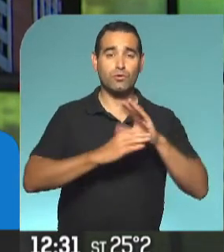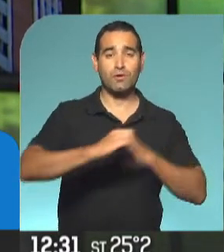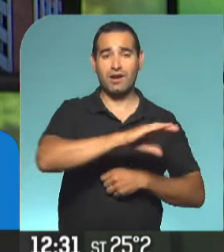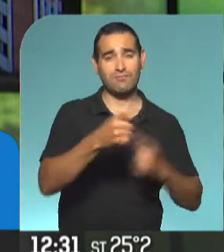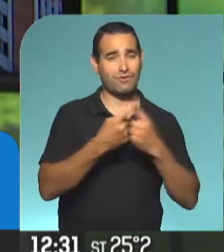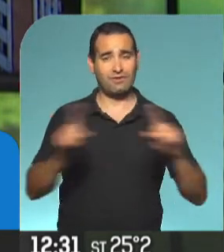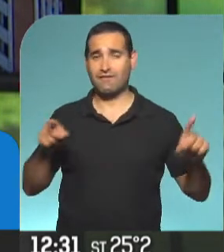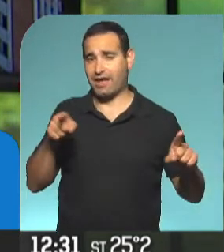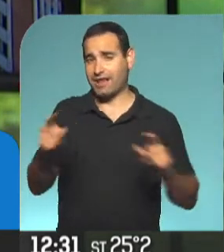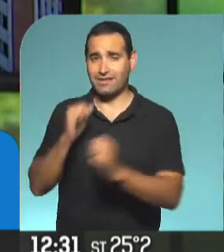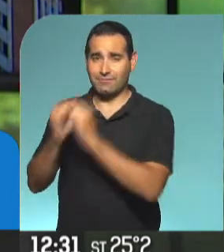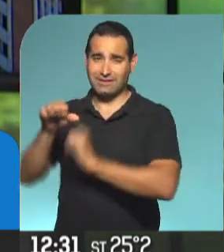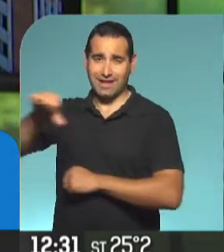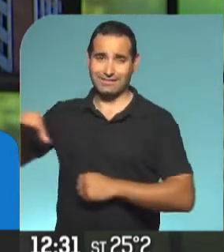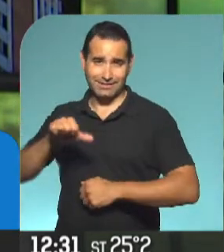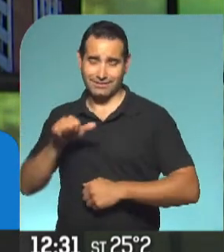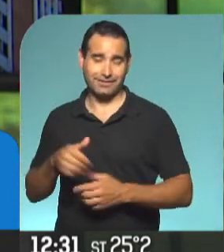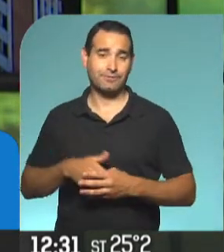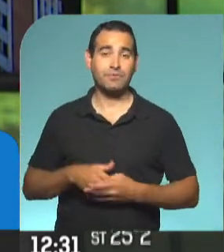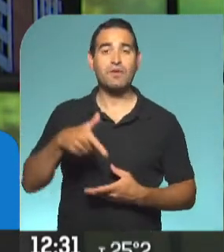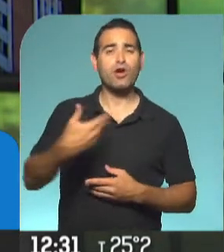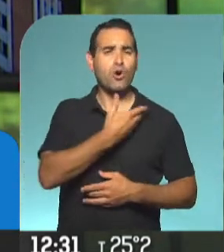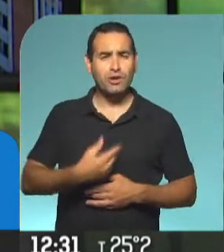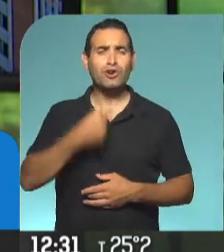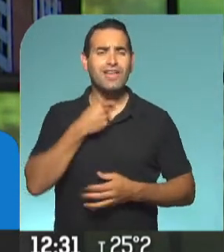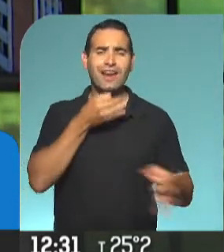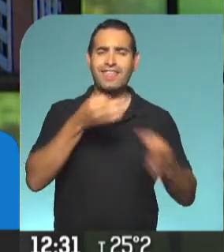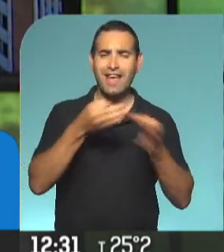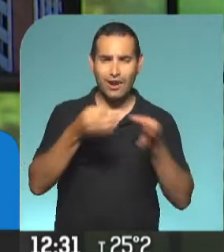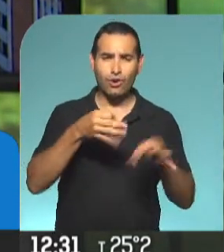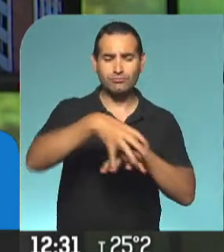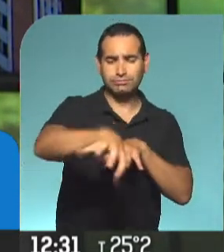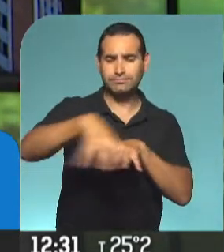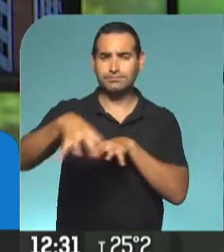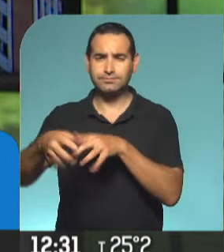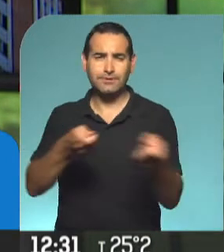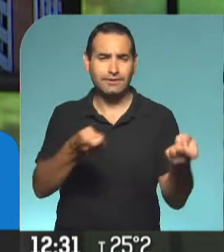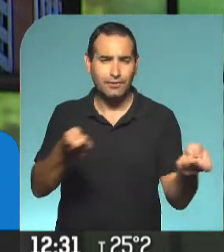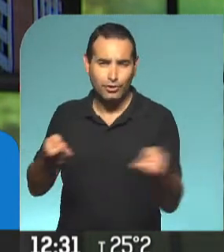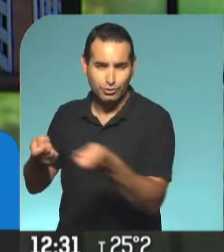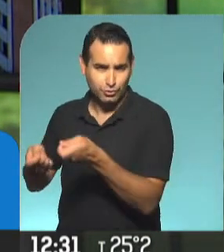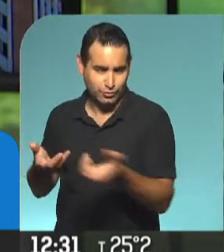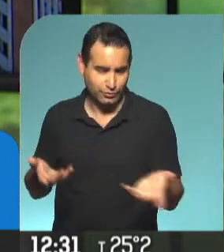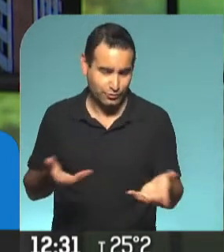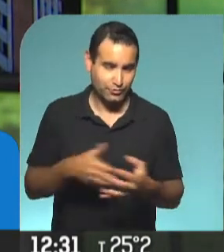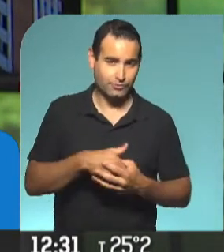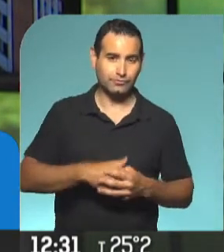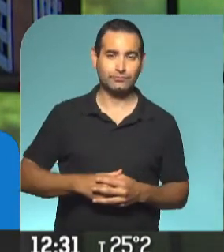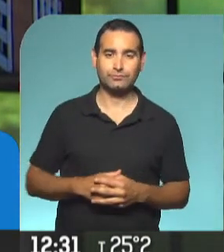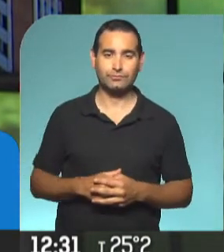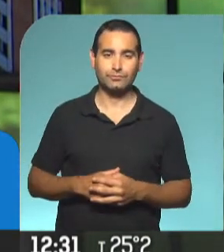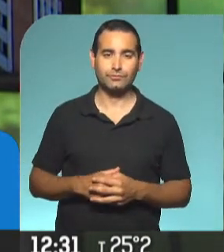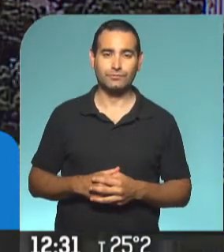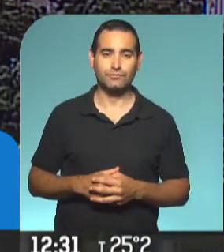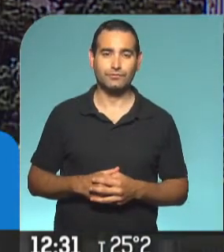partir de la apertura que tiene el gobierno de diálogo y negociación con los sectores protagonistas de estos sectores y